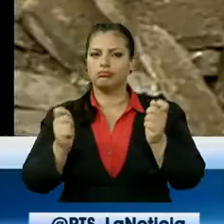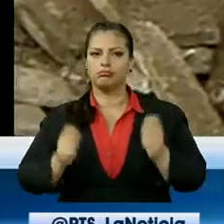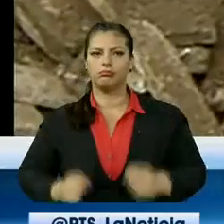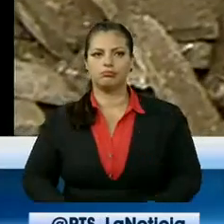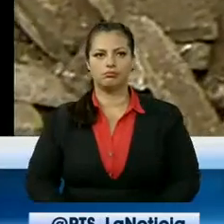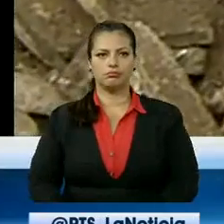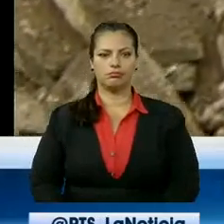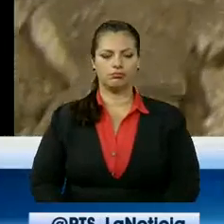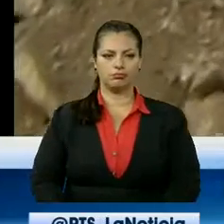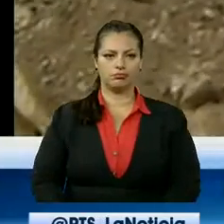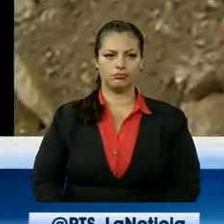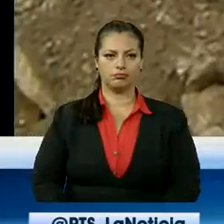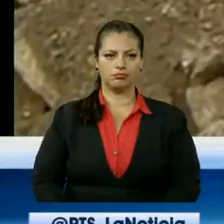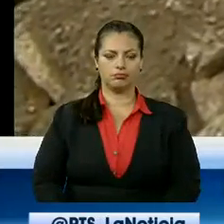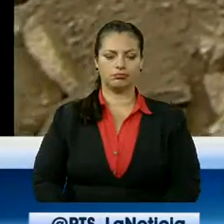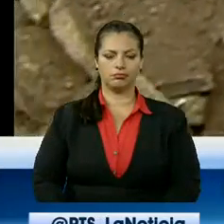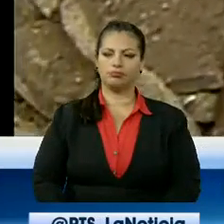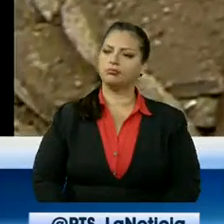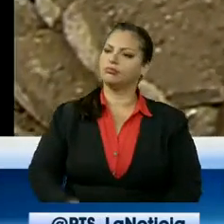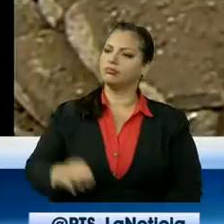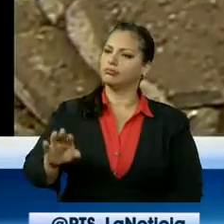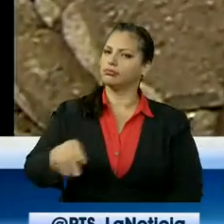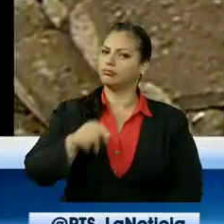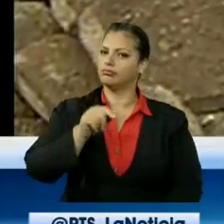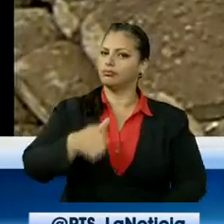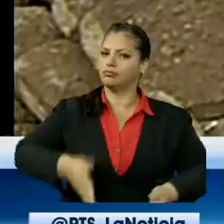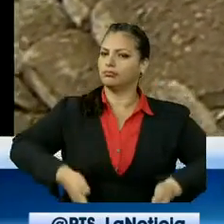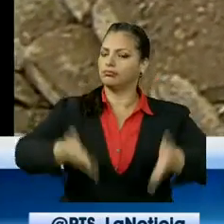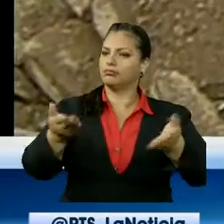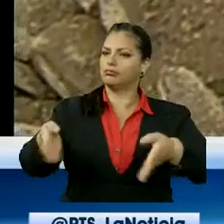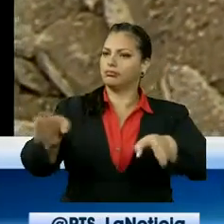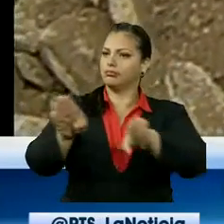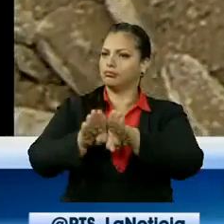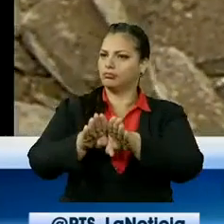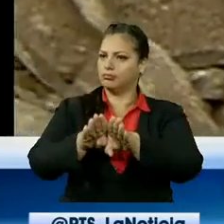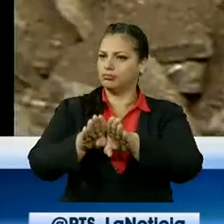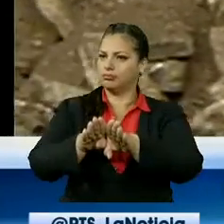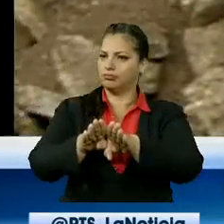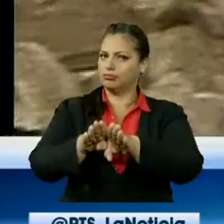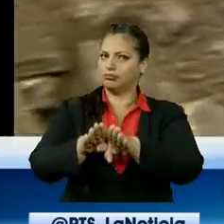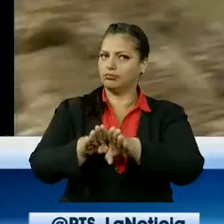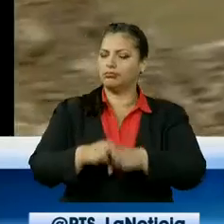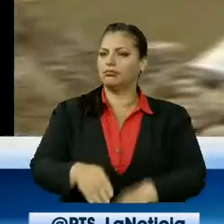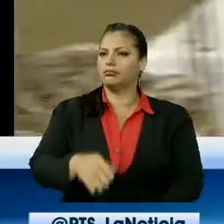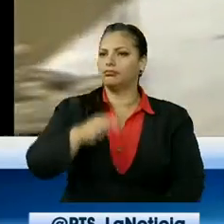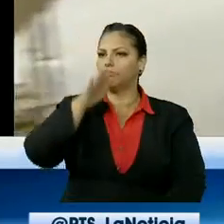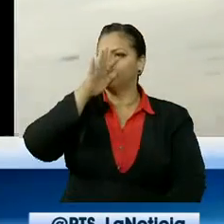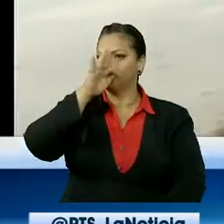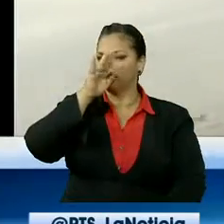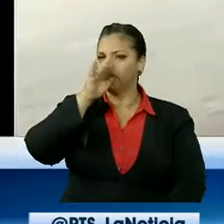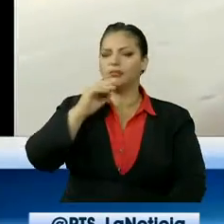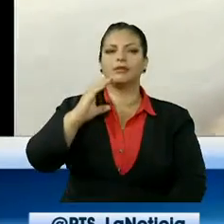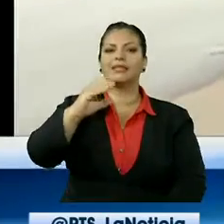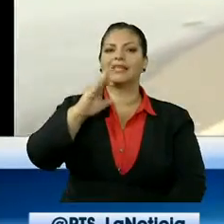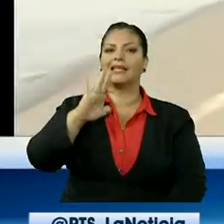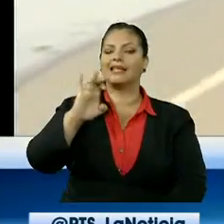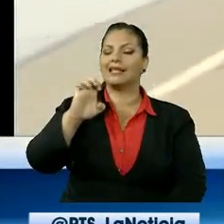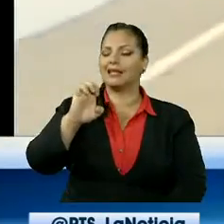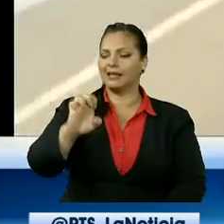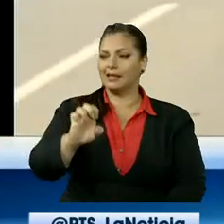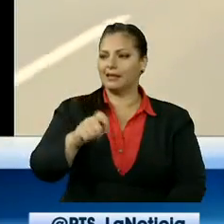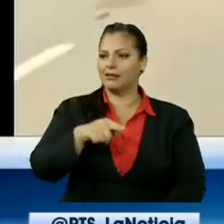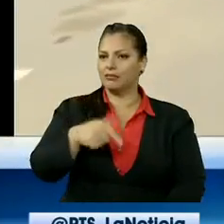cierre de circulación en este tramo de la vía y asimismo en los desvíos, está colaborando el personal de la Comisión de Tránsito del